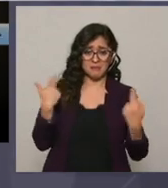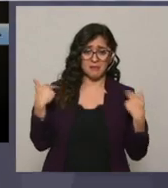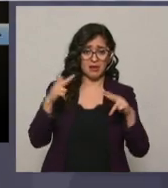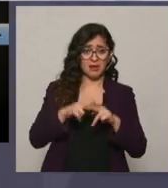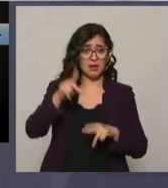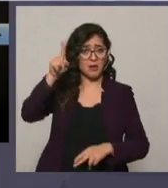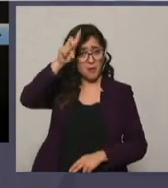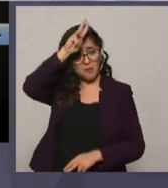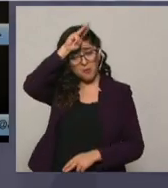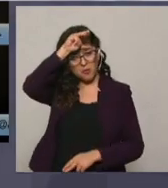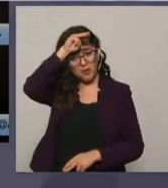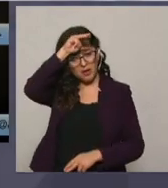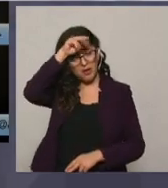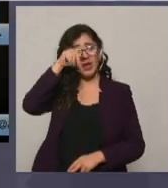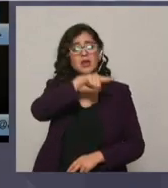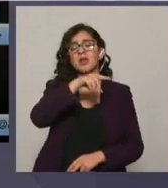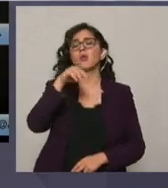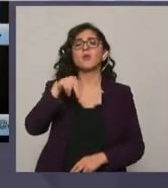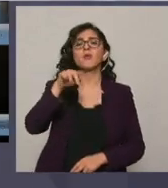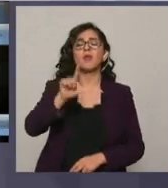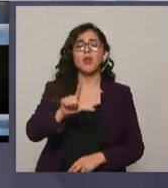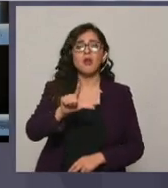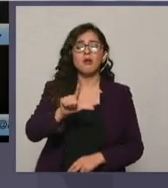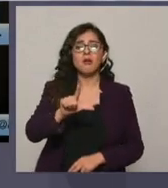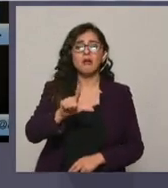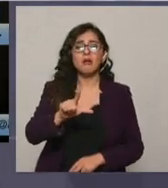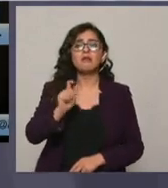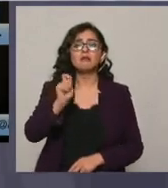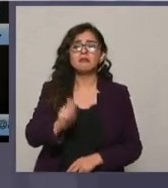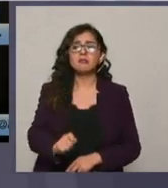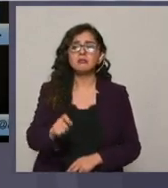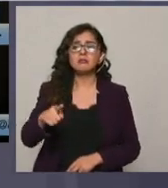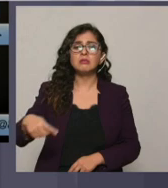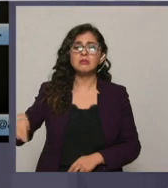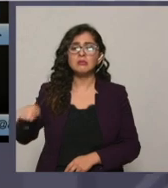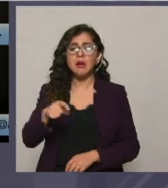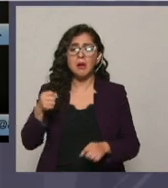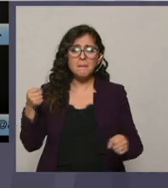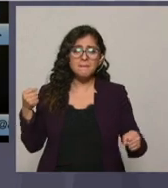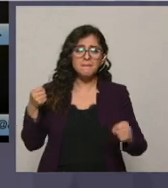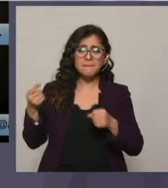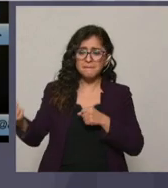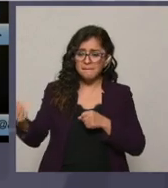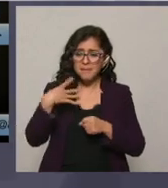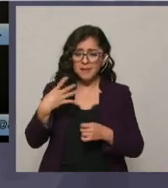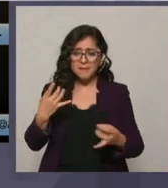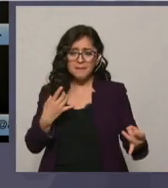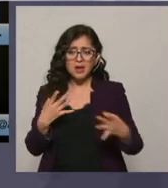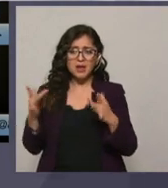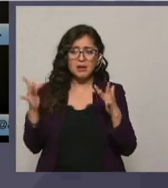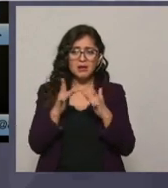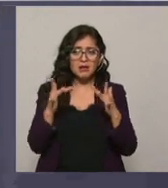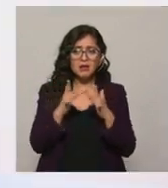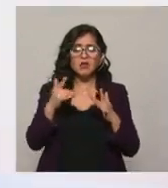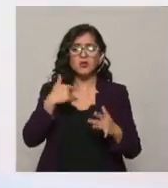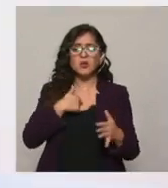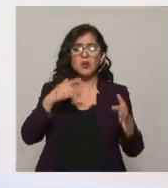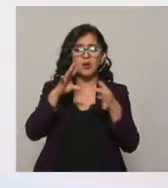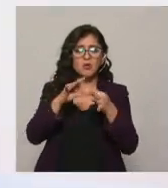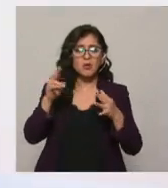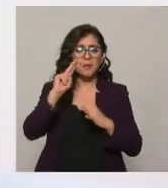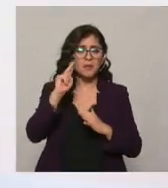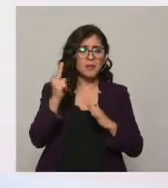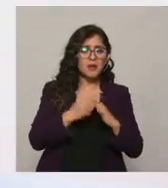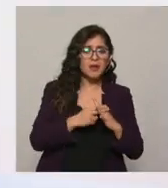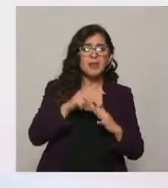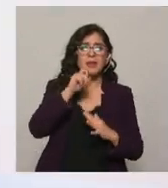allá en Nuevo León, llega un ataque de la Legión Hulk muy fuerte a mis redes durante mi transmisión de Feminicidio Emergencia Nacional.